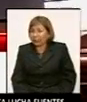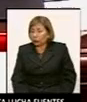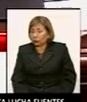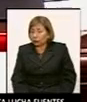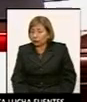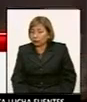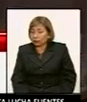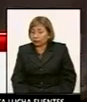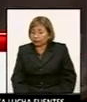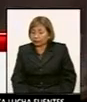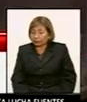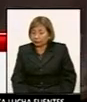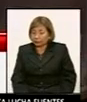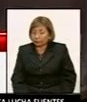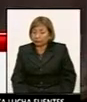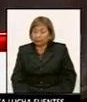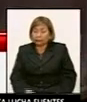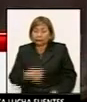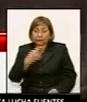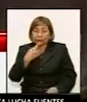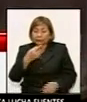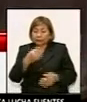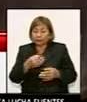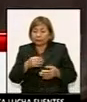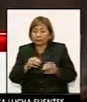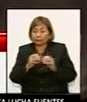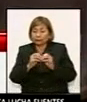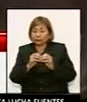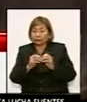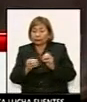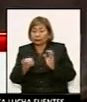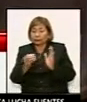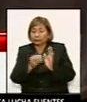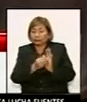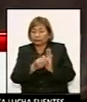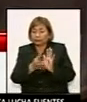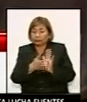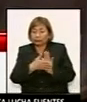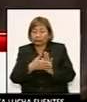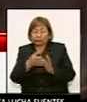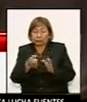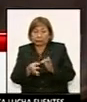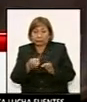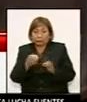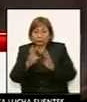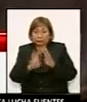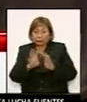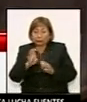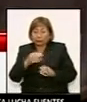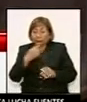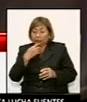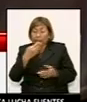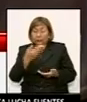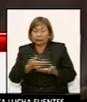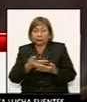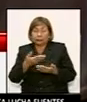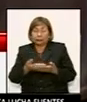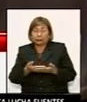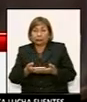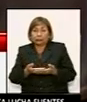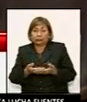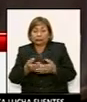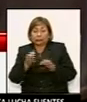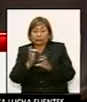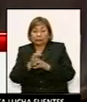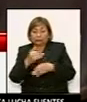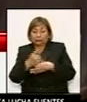tiempo adicional. Por lo que se debería de adicionar, espero que la Comisión de Justicia lo esté evaluando, lo que se debería de adicionar en la fórmula